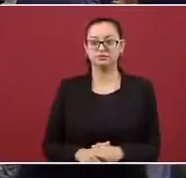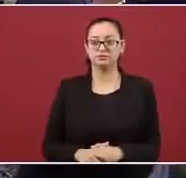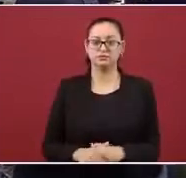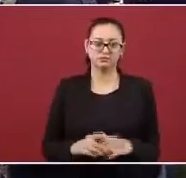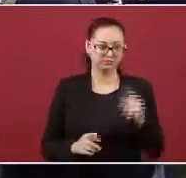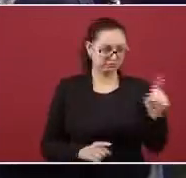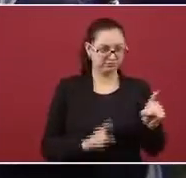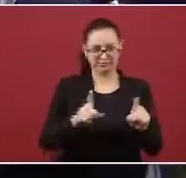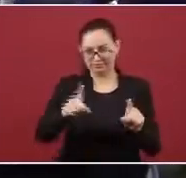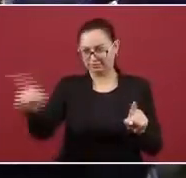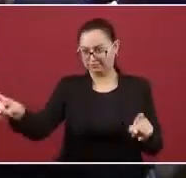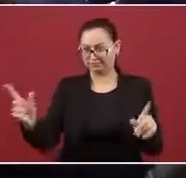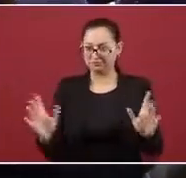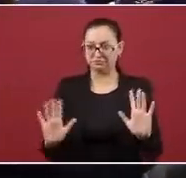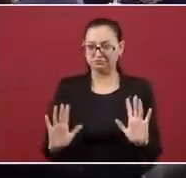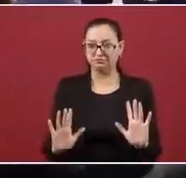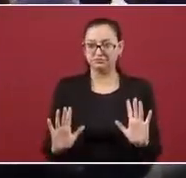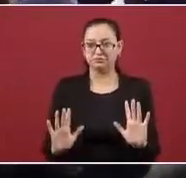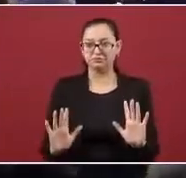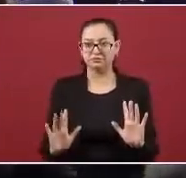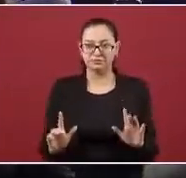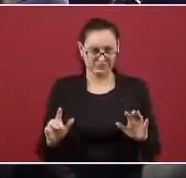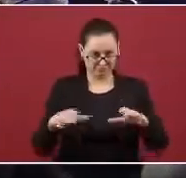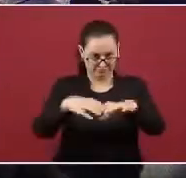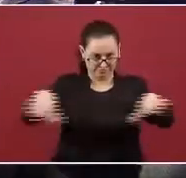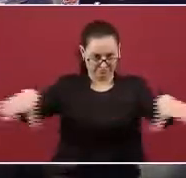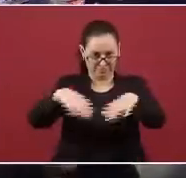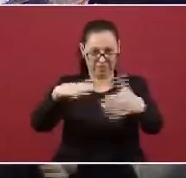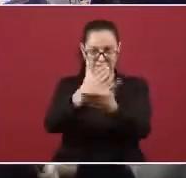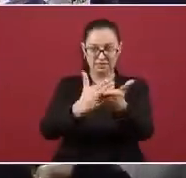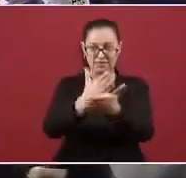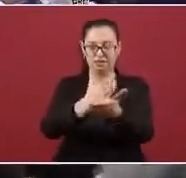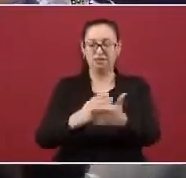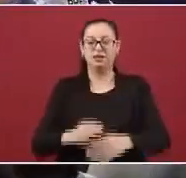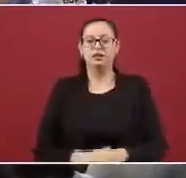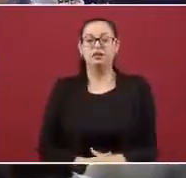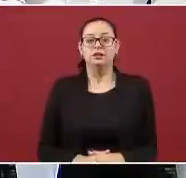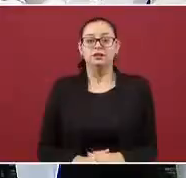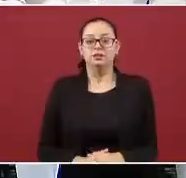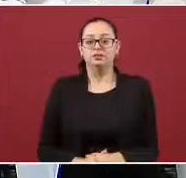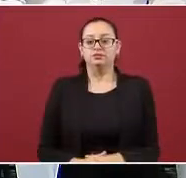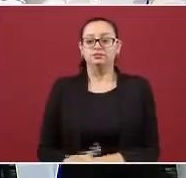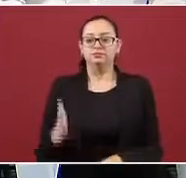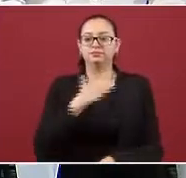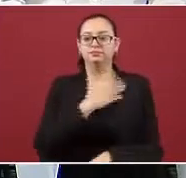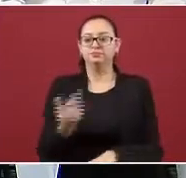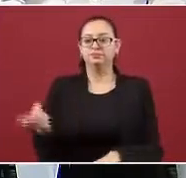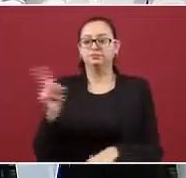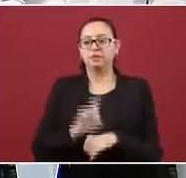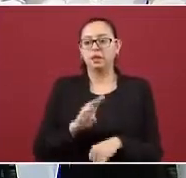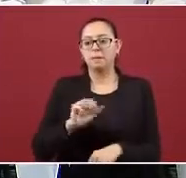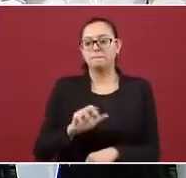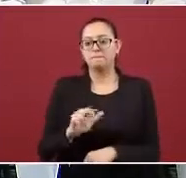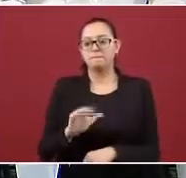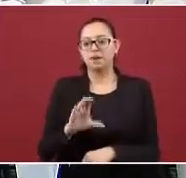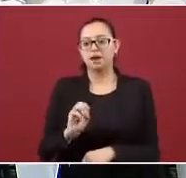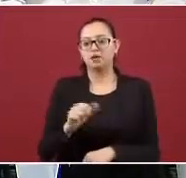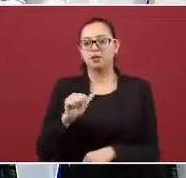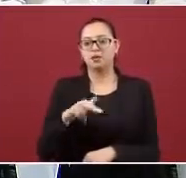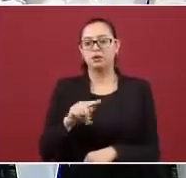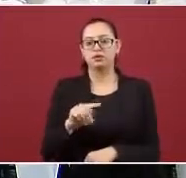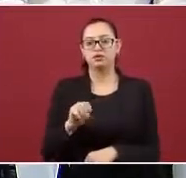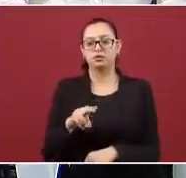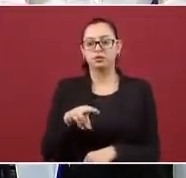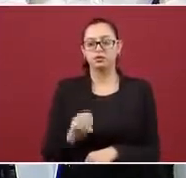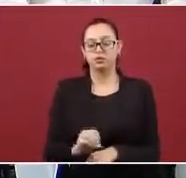para irnos, quedamos en el centro, ¿no? Presidente, buenos días. Marco Antonio Olvera, corresponsal de Radio Latino